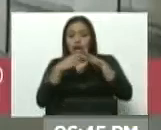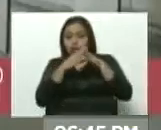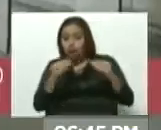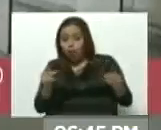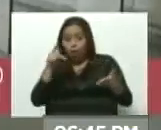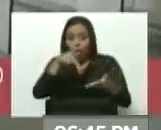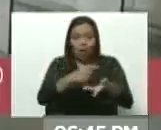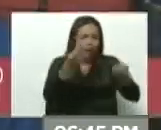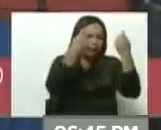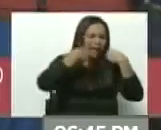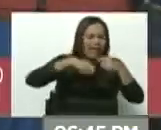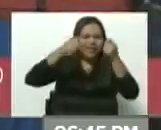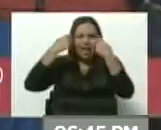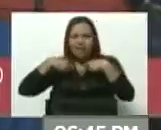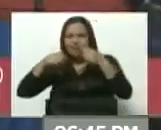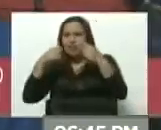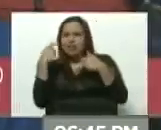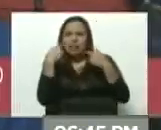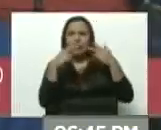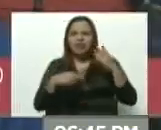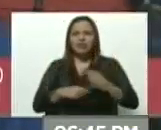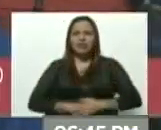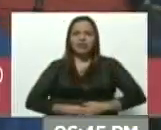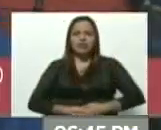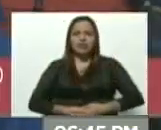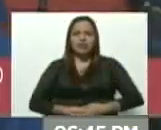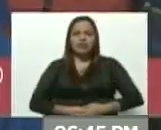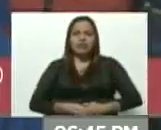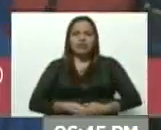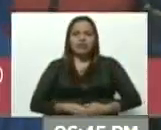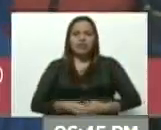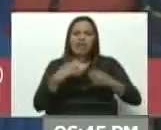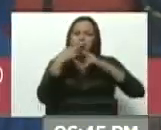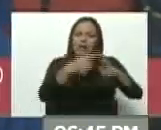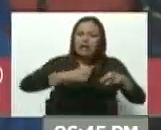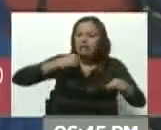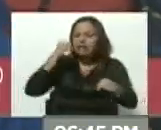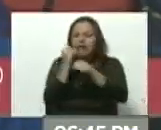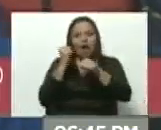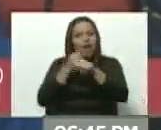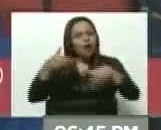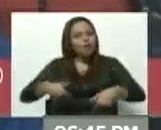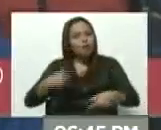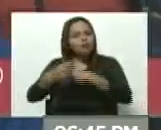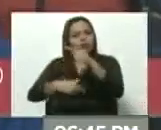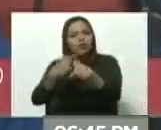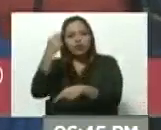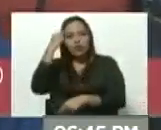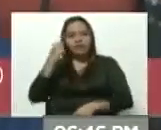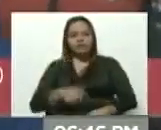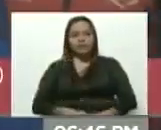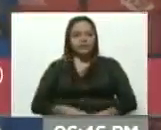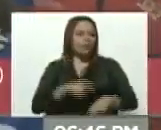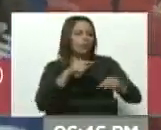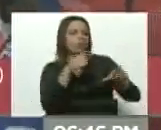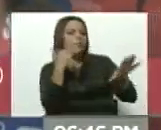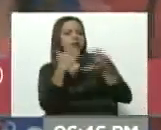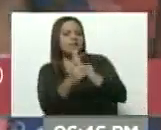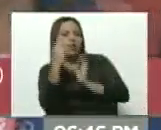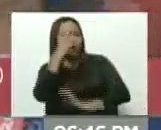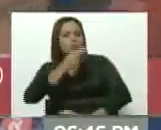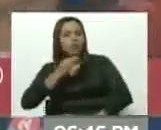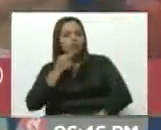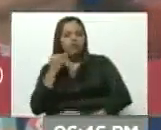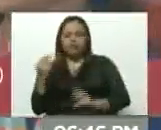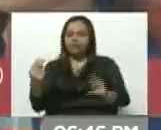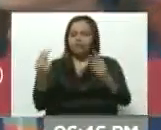nuestras medallas, fruto de nuestro esfuerzo y dedicación del día a día. Envíale un mensaje a toda esa juventud que los